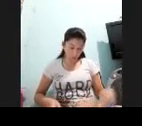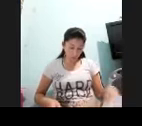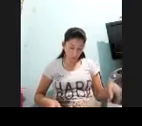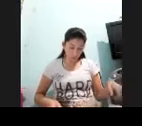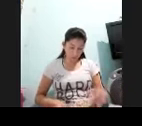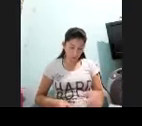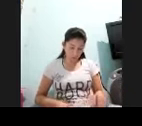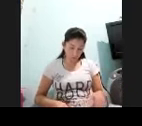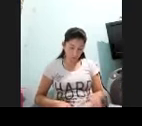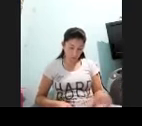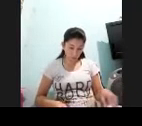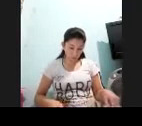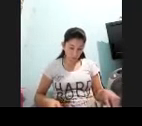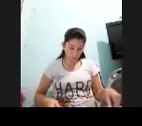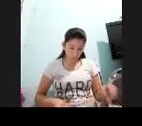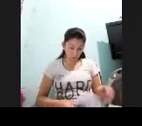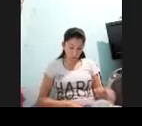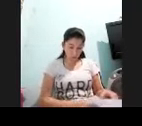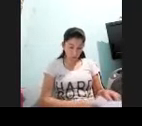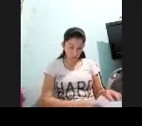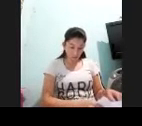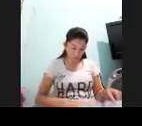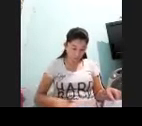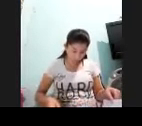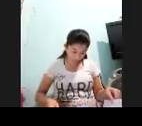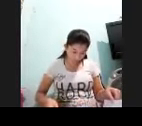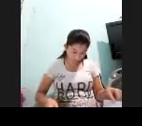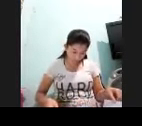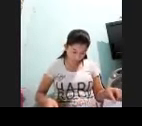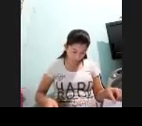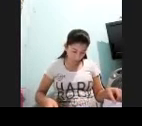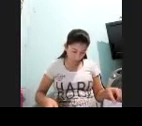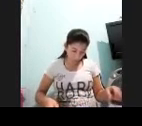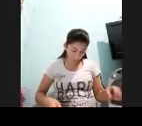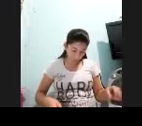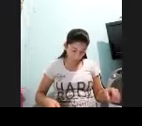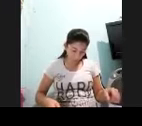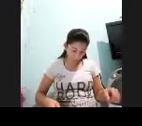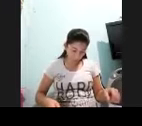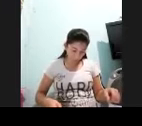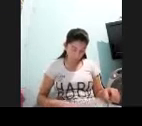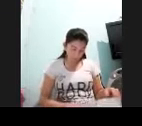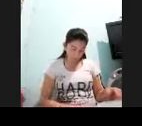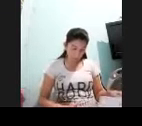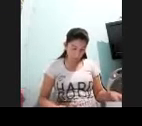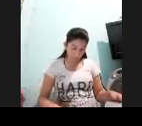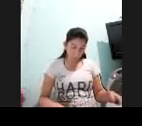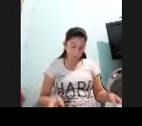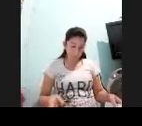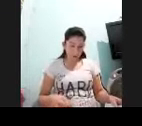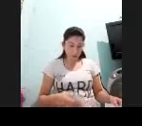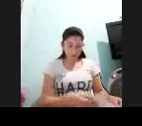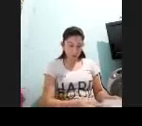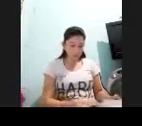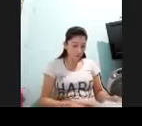Cuando una palabra termina en la vocal E, la vocal E se, digamos, elimina y se